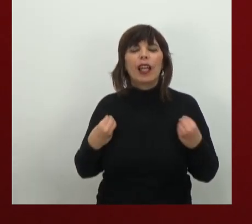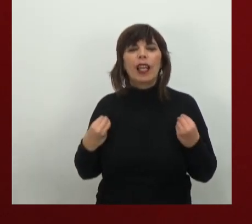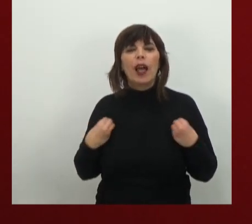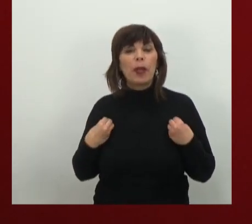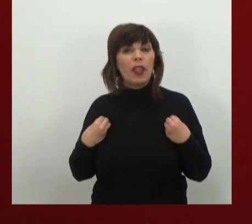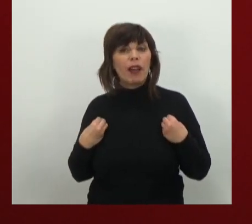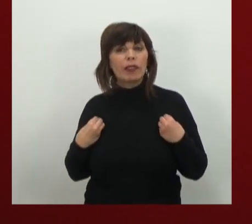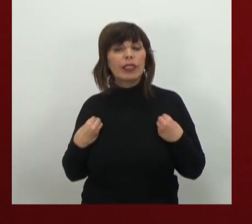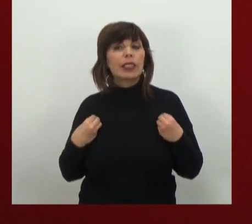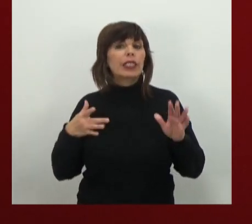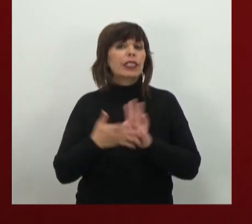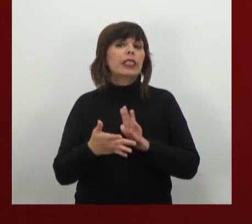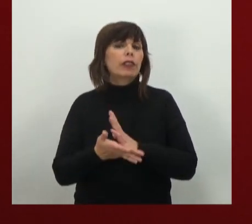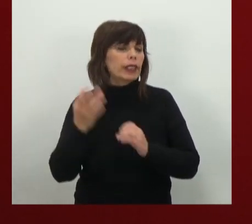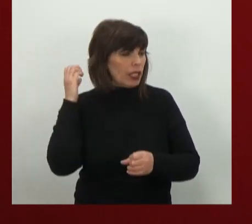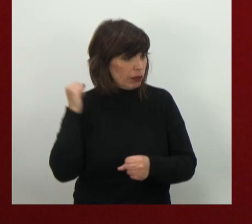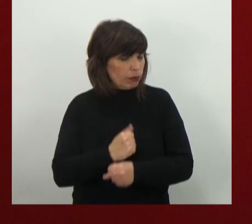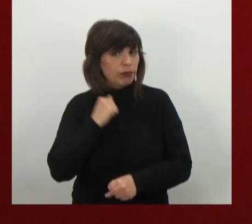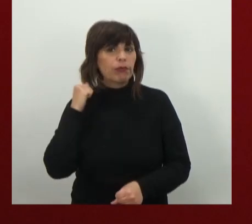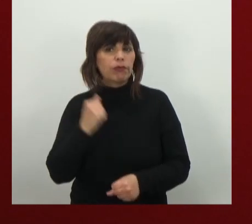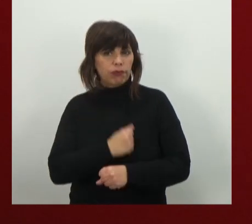trabajo. Hay que ponerse las pilas.